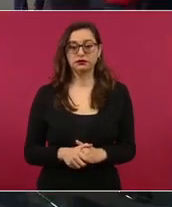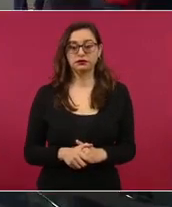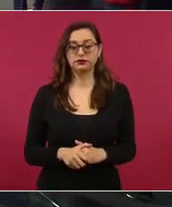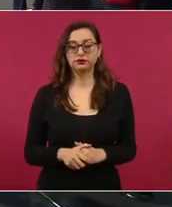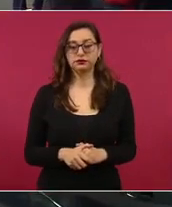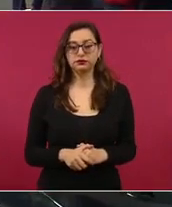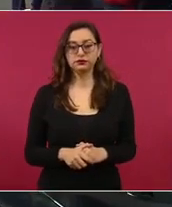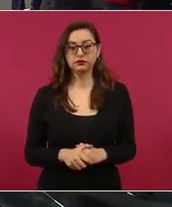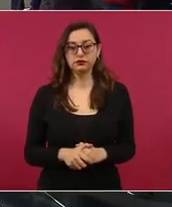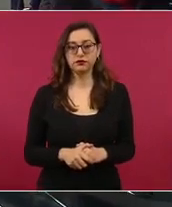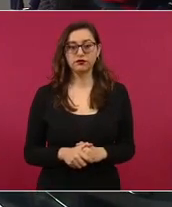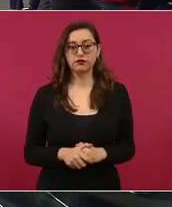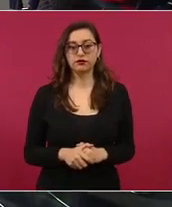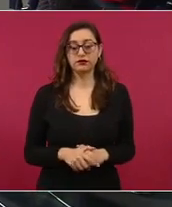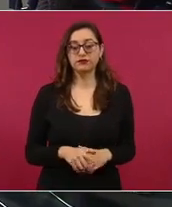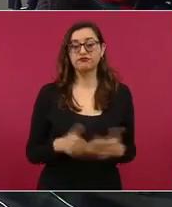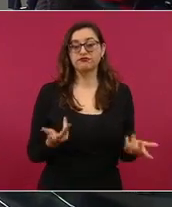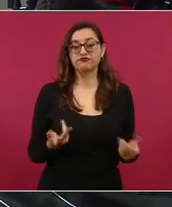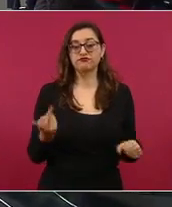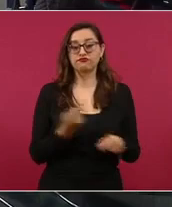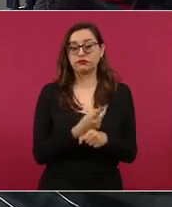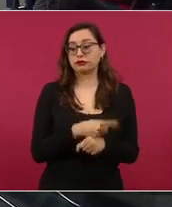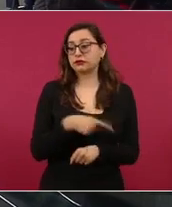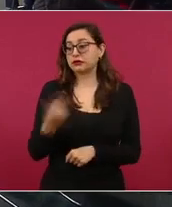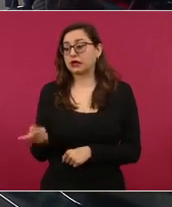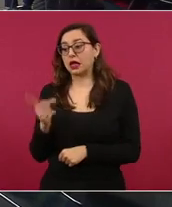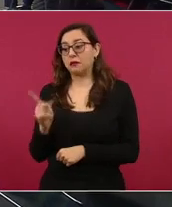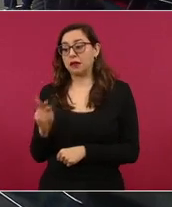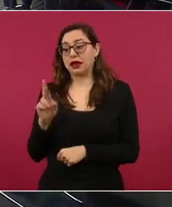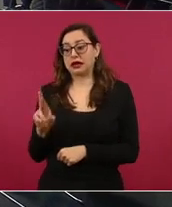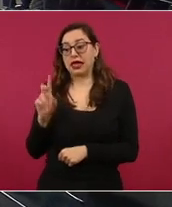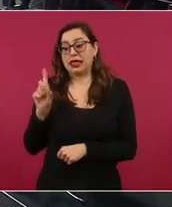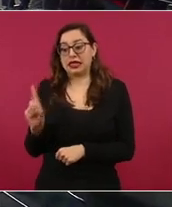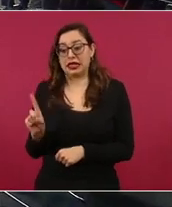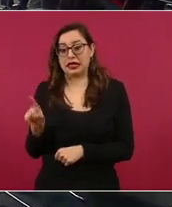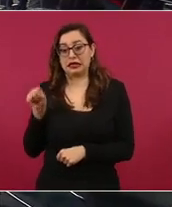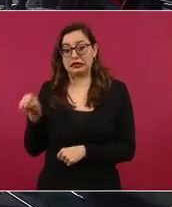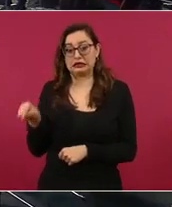¿Por qué el PRD no puede